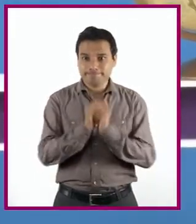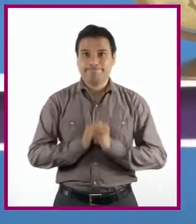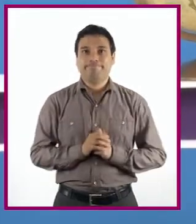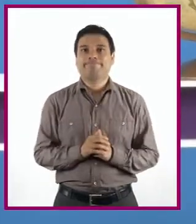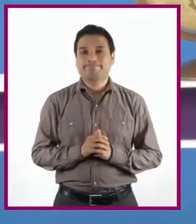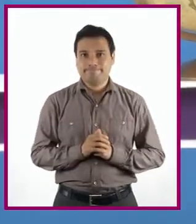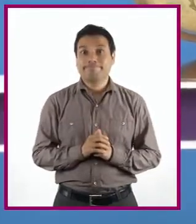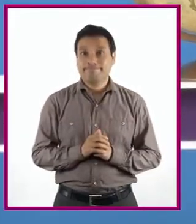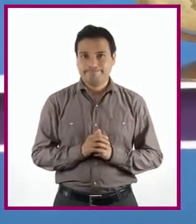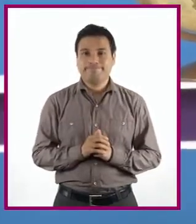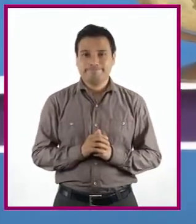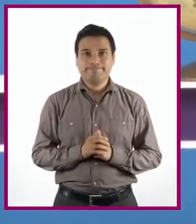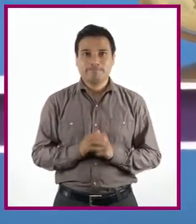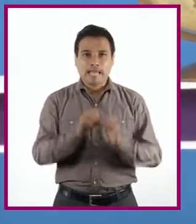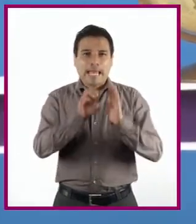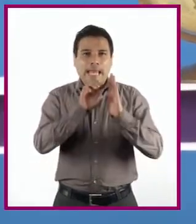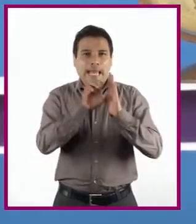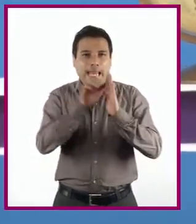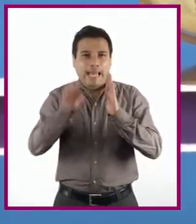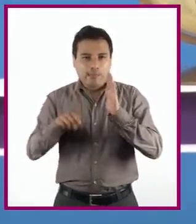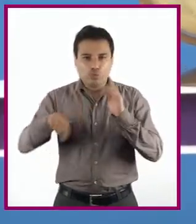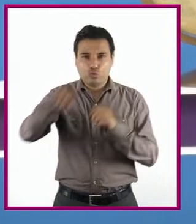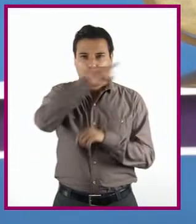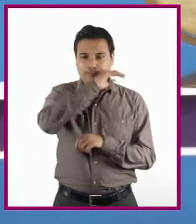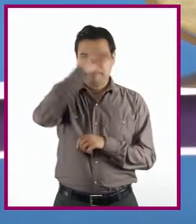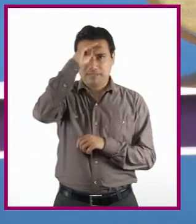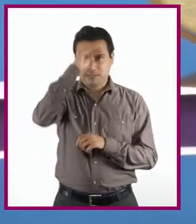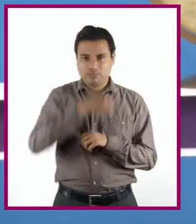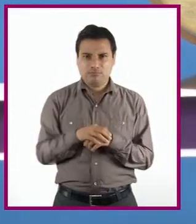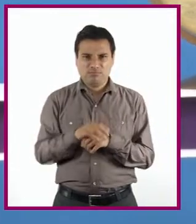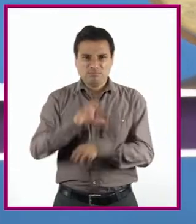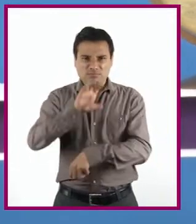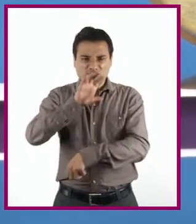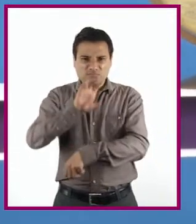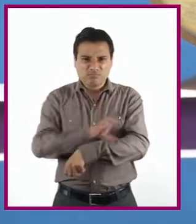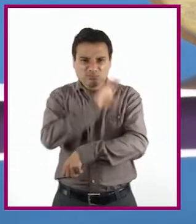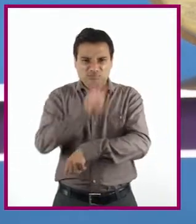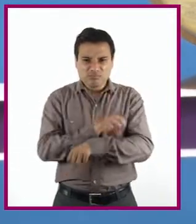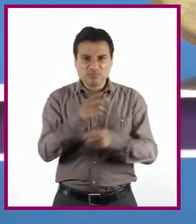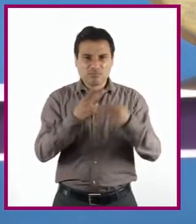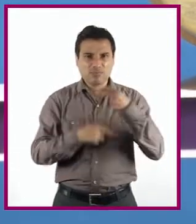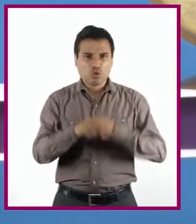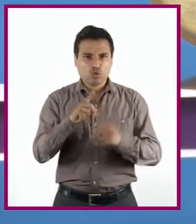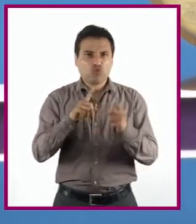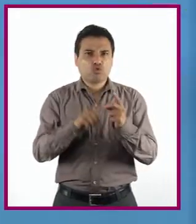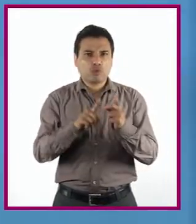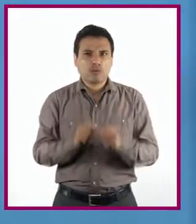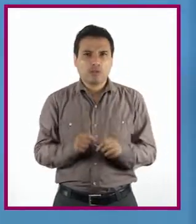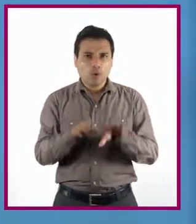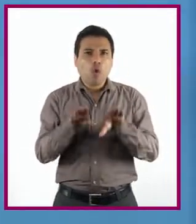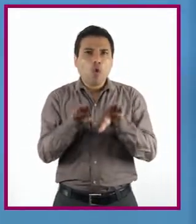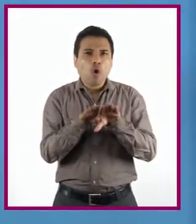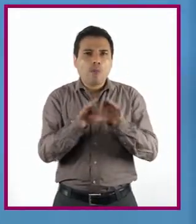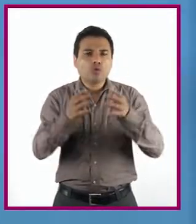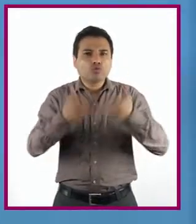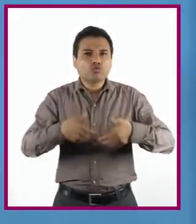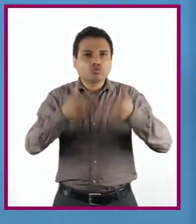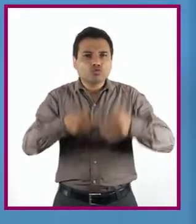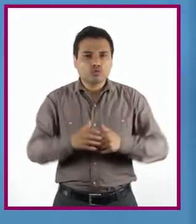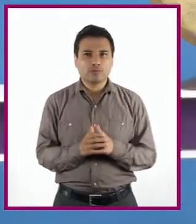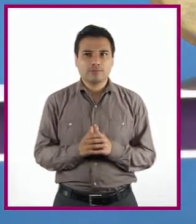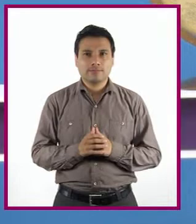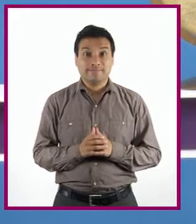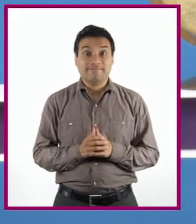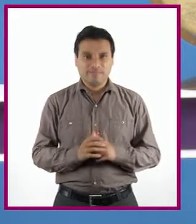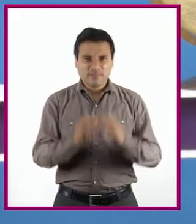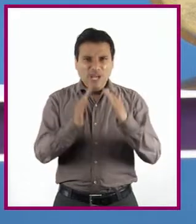Más cuando nos ponemos a pensar de dónde proviene la energía que utilizamos y cómo es que se produce. Hacer llegar la electricidad